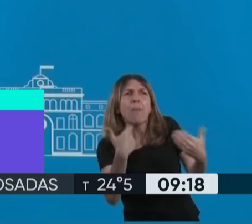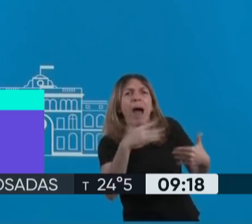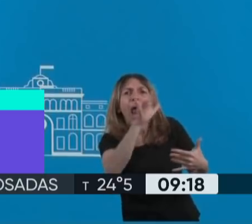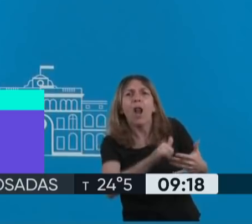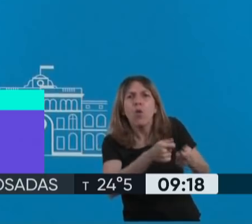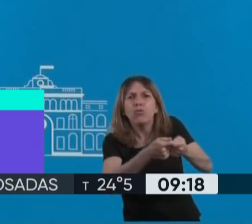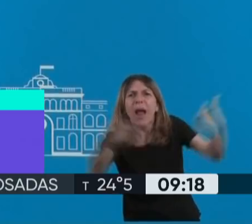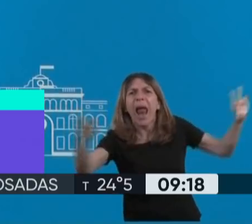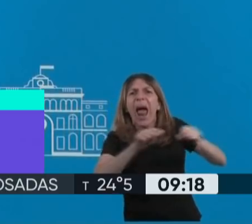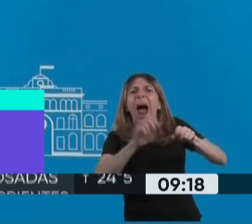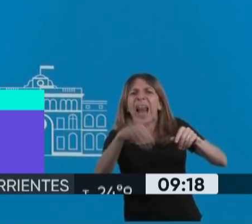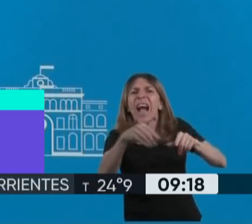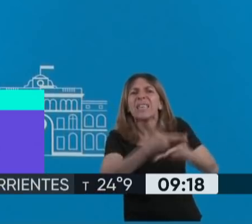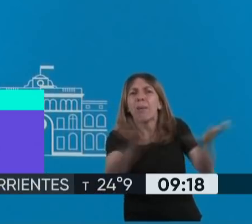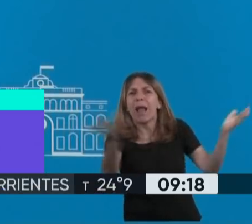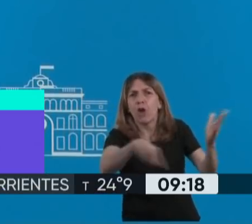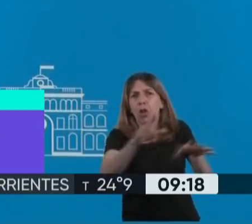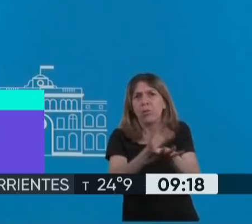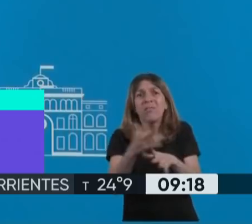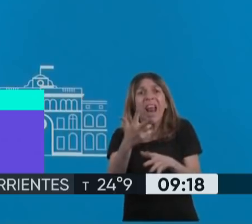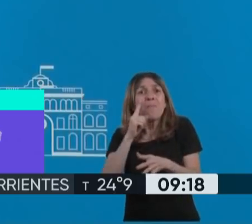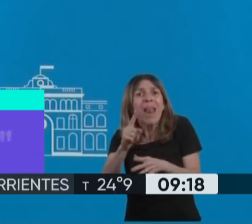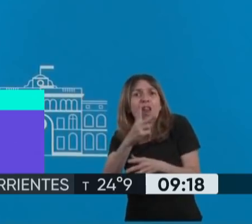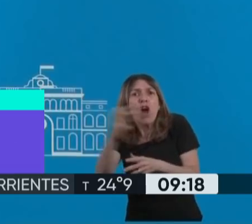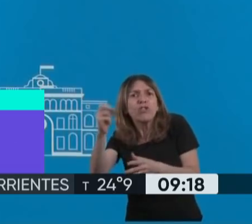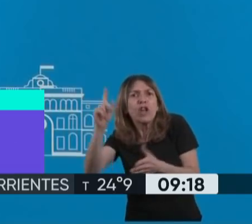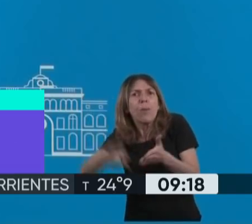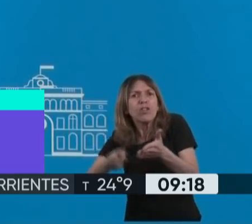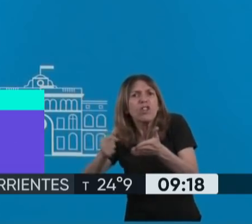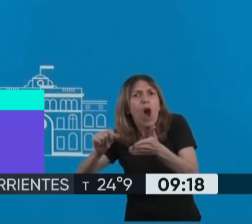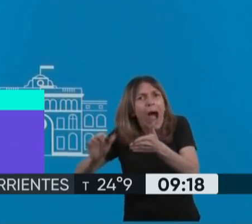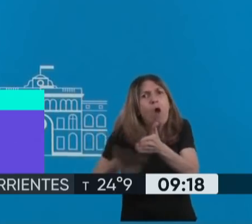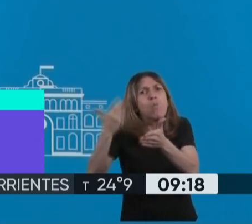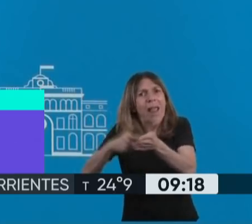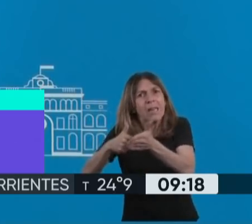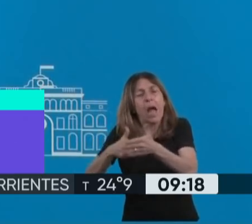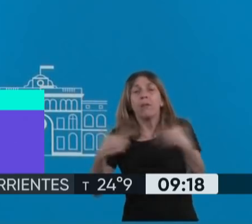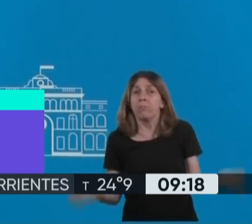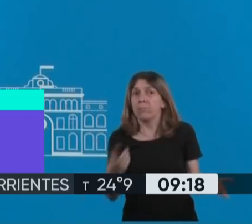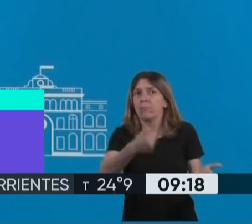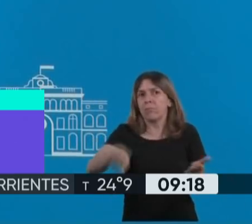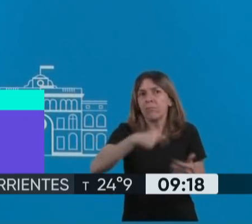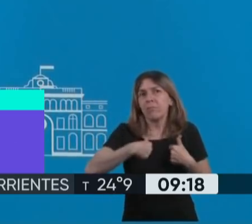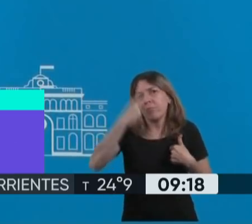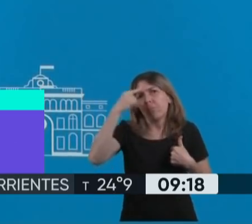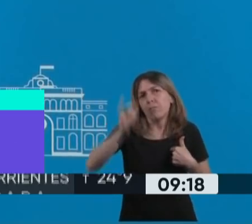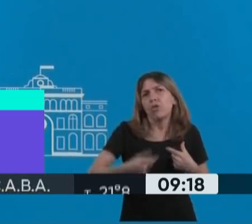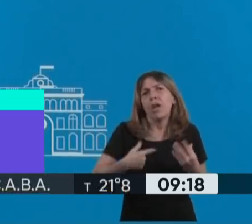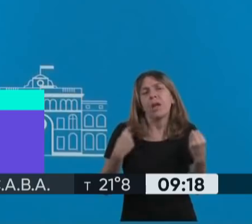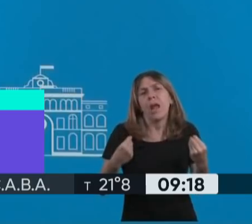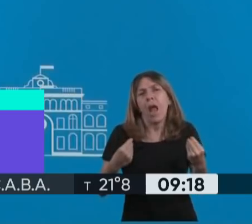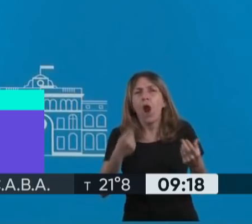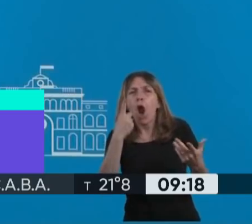con el 3.200% de aumento de tarifas que le otorgó el gobierno de Mauricio Macri. Mientras tanto, lo que sí estamos haciendo